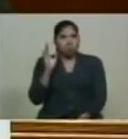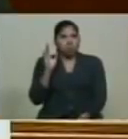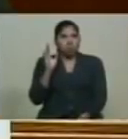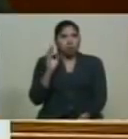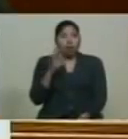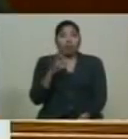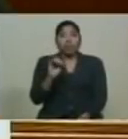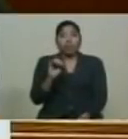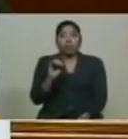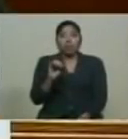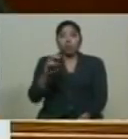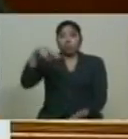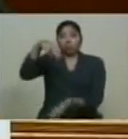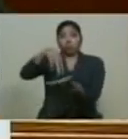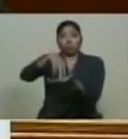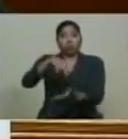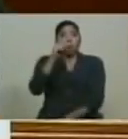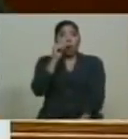Se levantó Fabricio